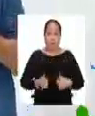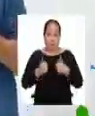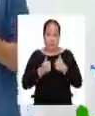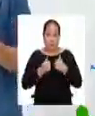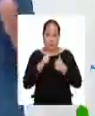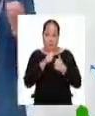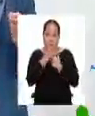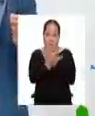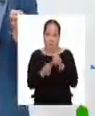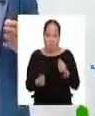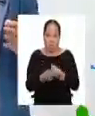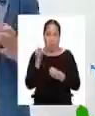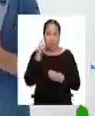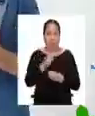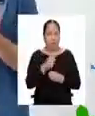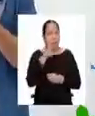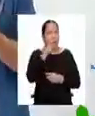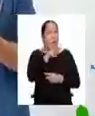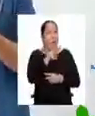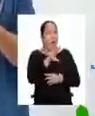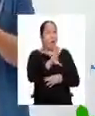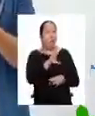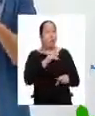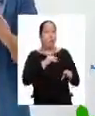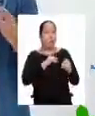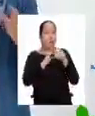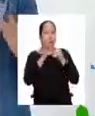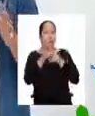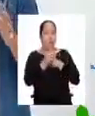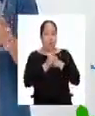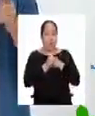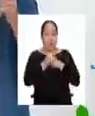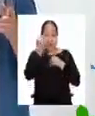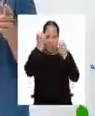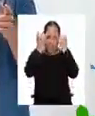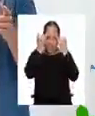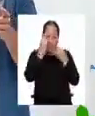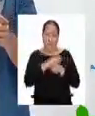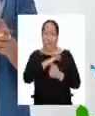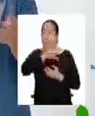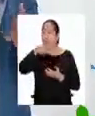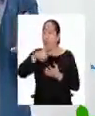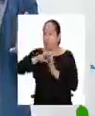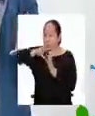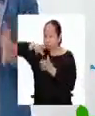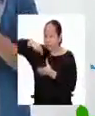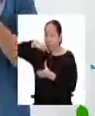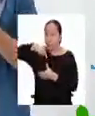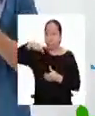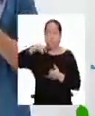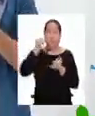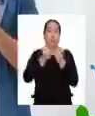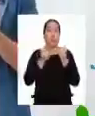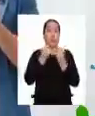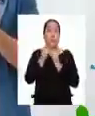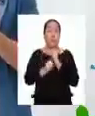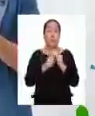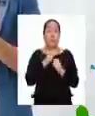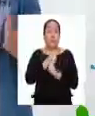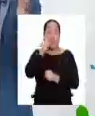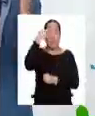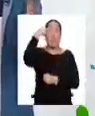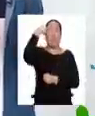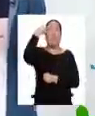así inspiración para muchos activistas medioambientales en todo el mundo. Y es que en los últimos años la conciencia por cuidar